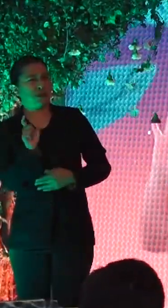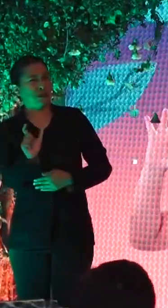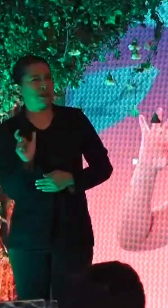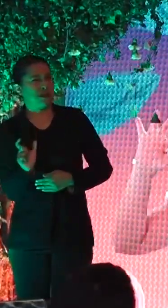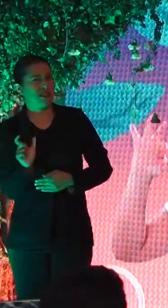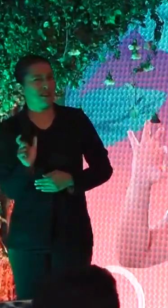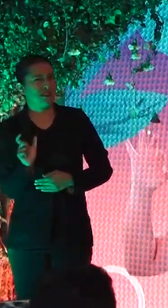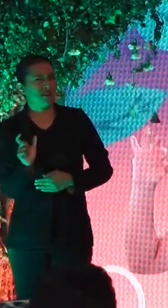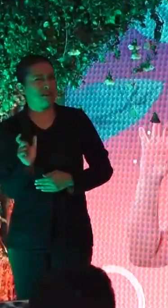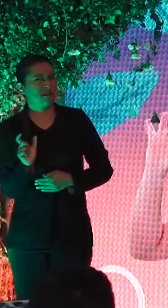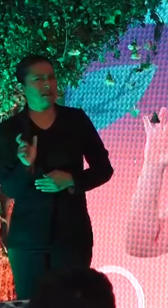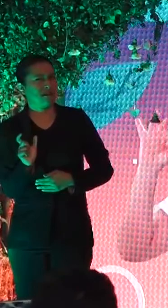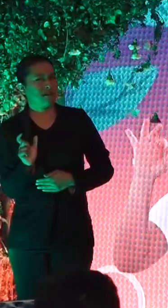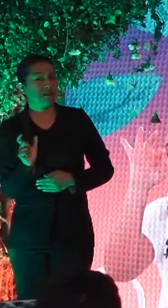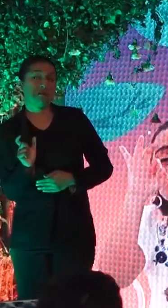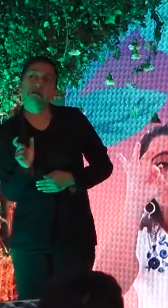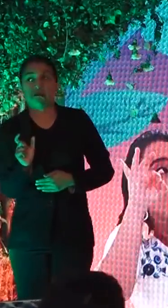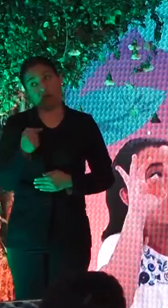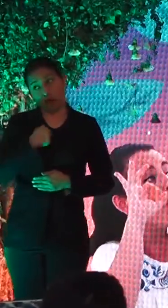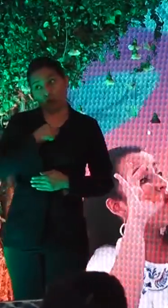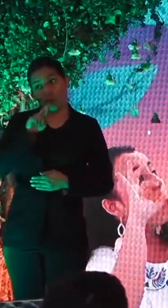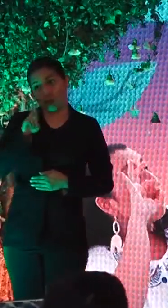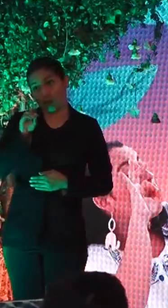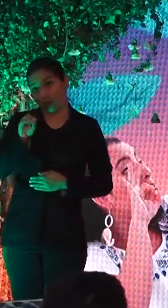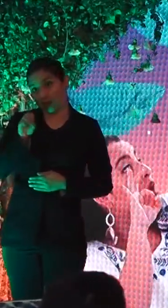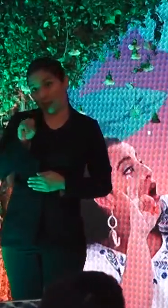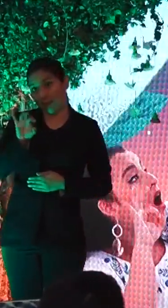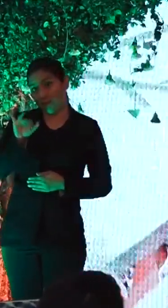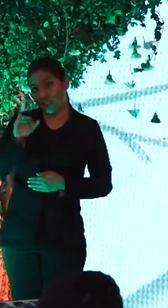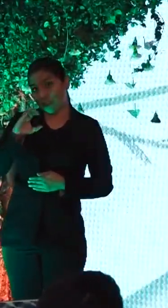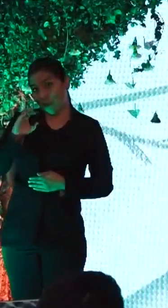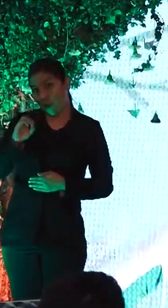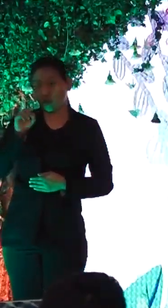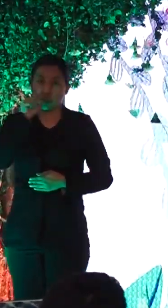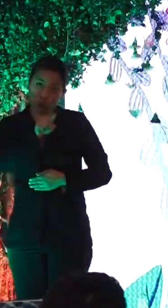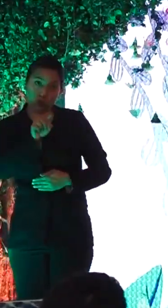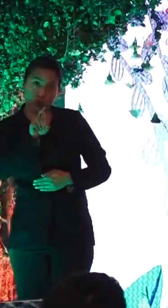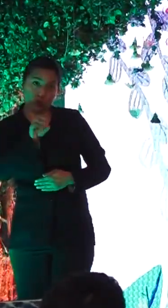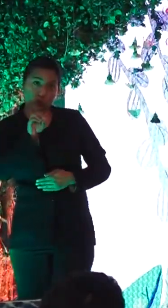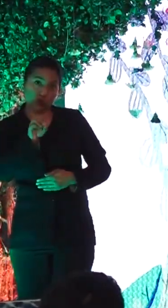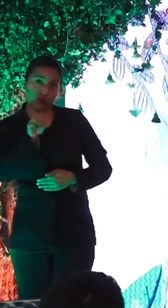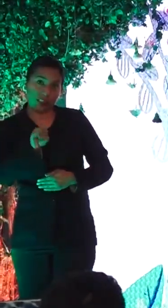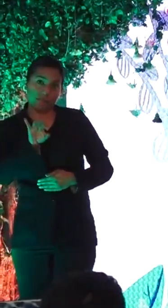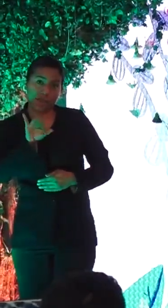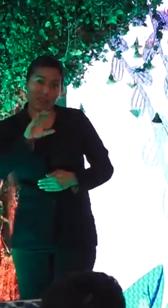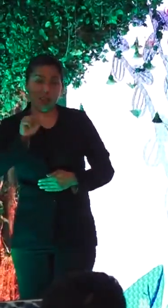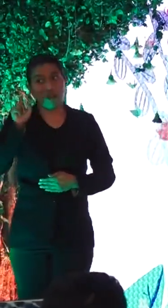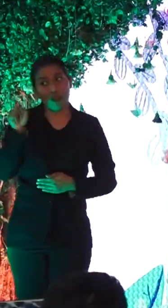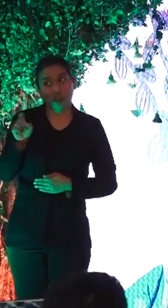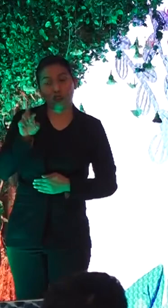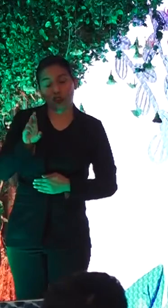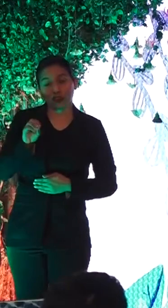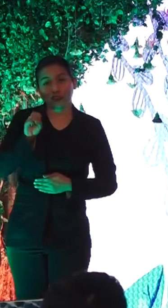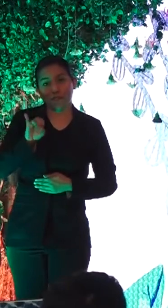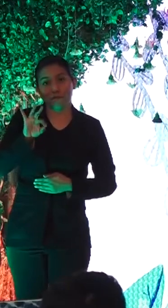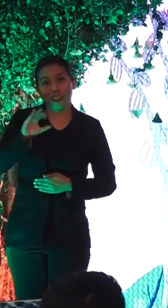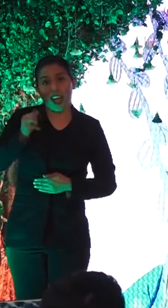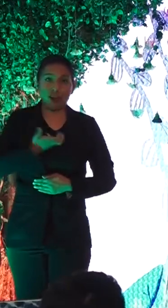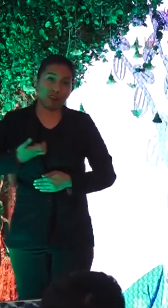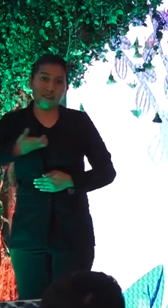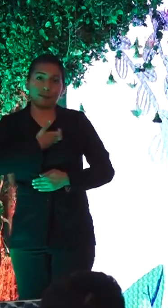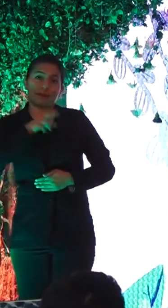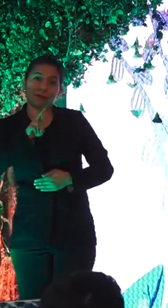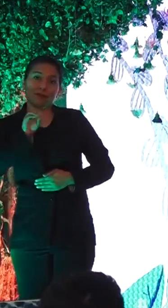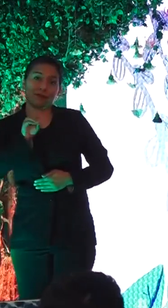infancia a través de una política nacional que nos invita a construir juntos, a